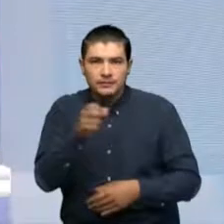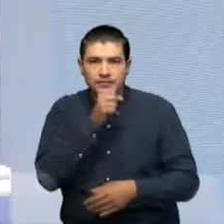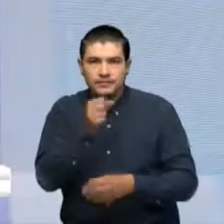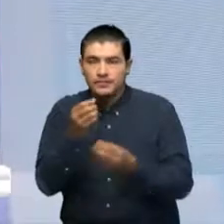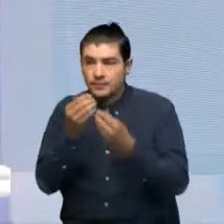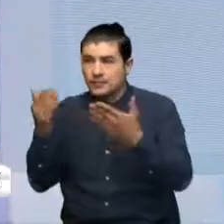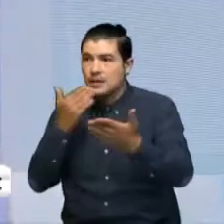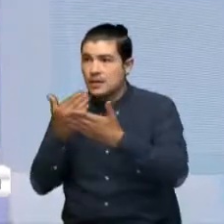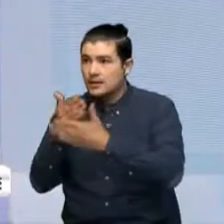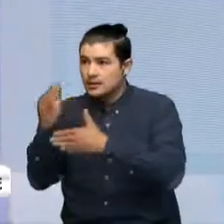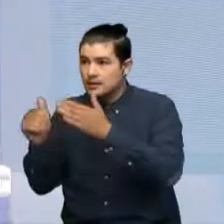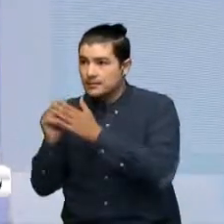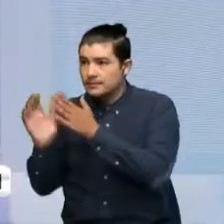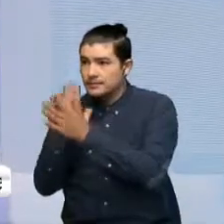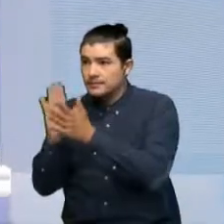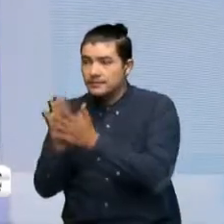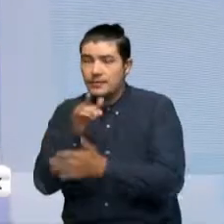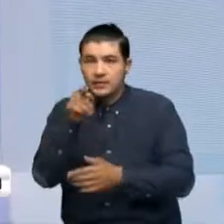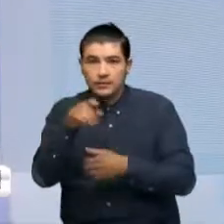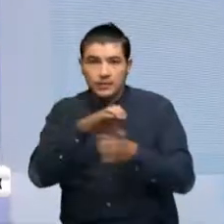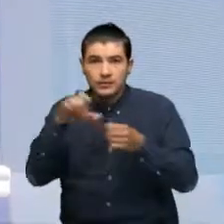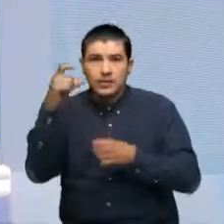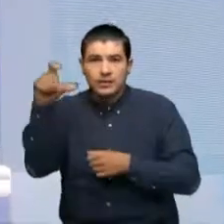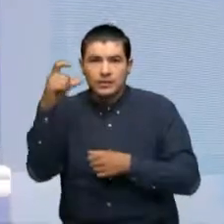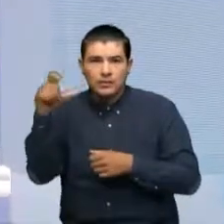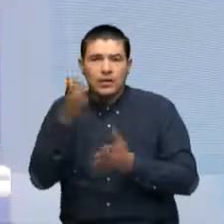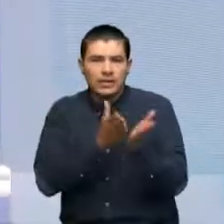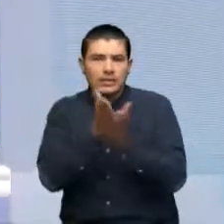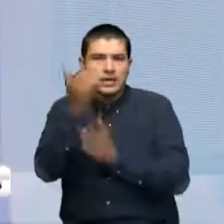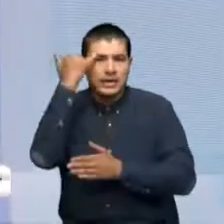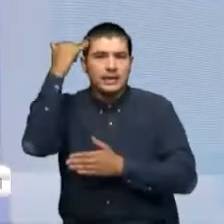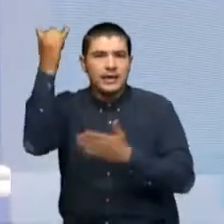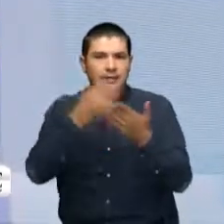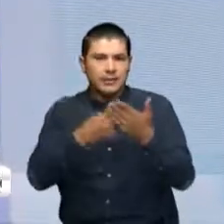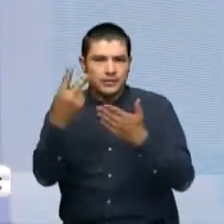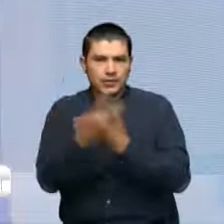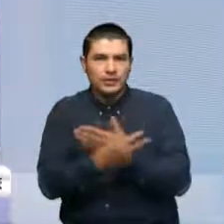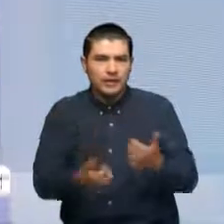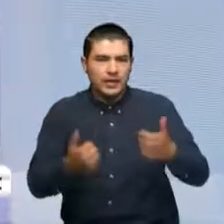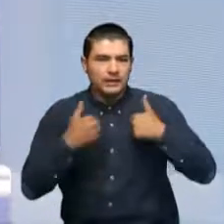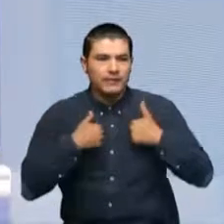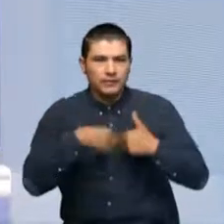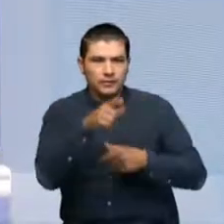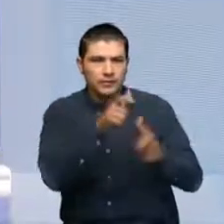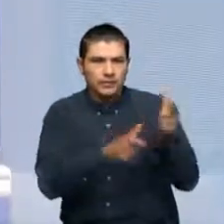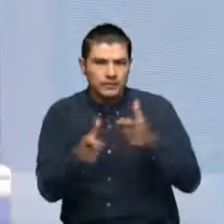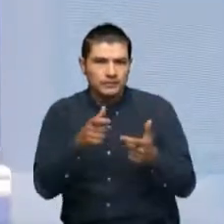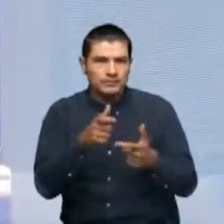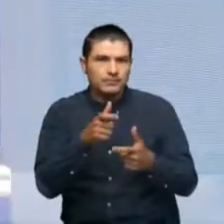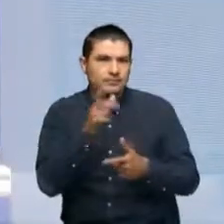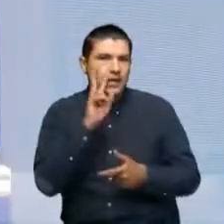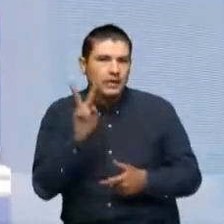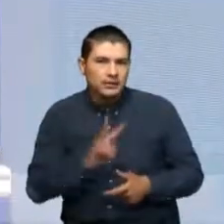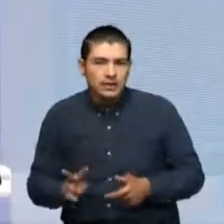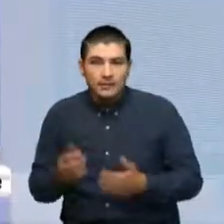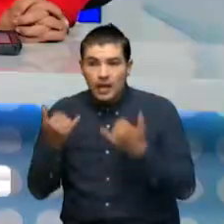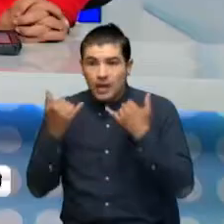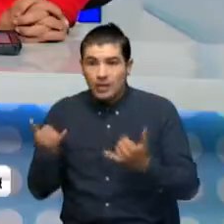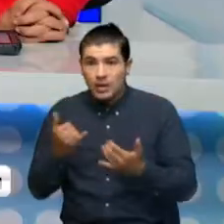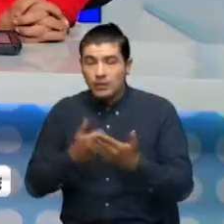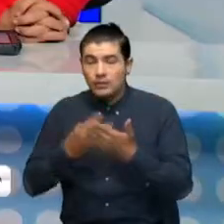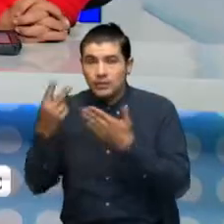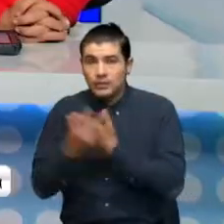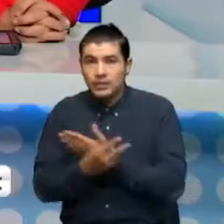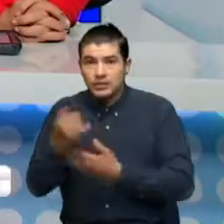En Cúcuta siguen las iniciativas en pro de los migrantes venezolanos. Esta vez una idea liderada por la empresa Aguas Capital.